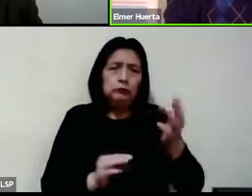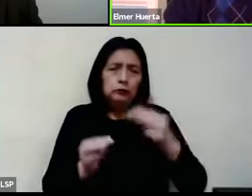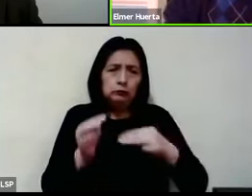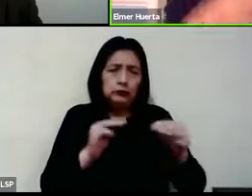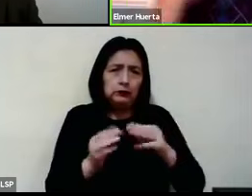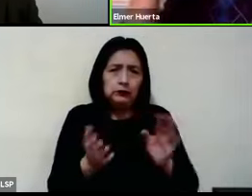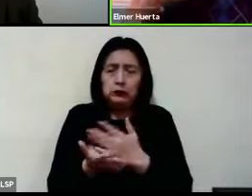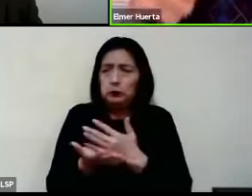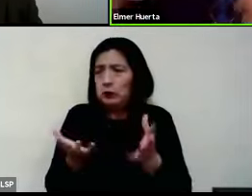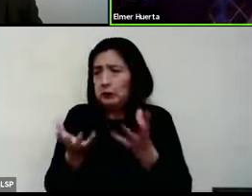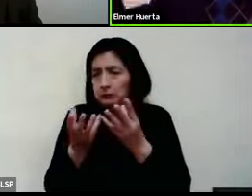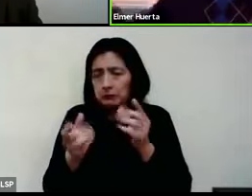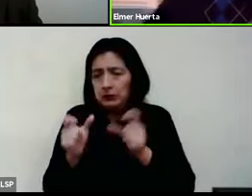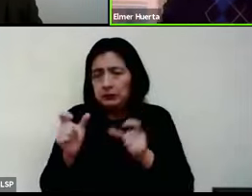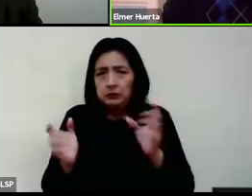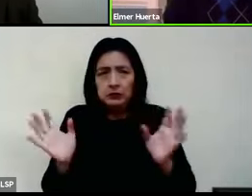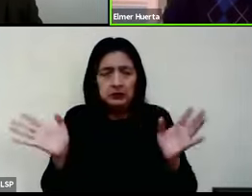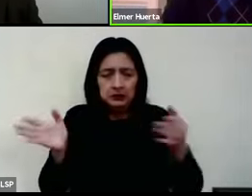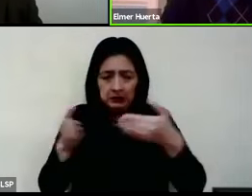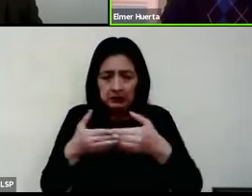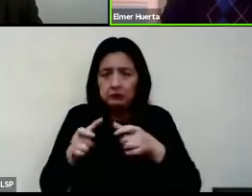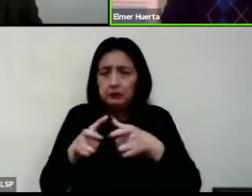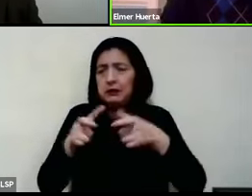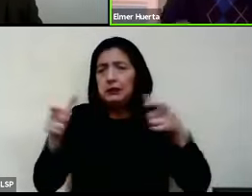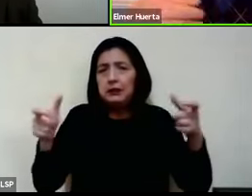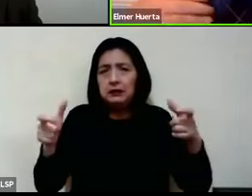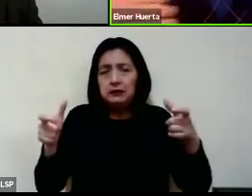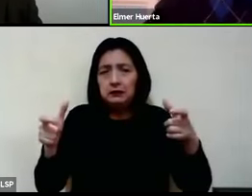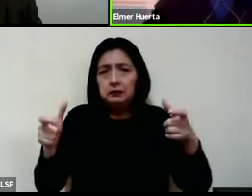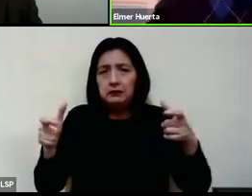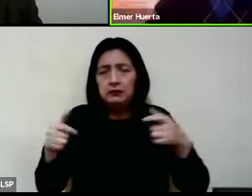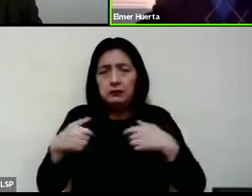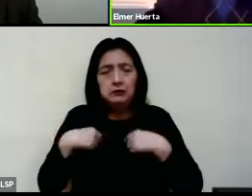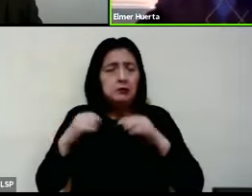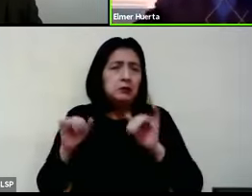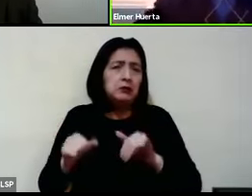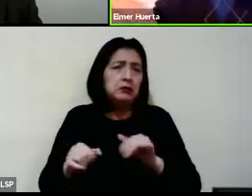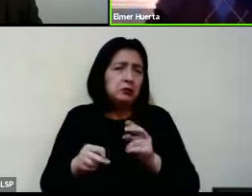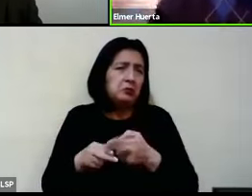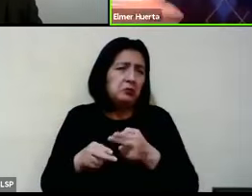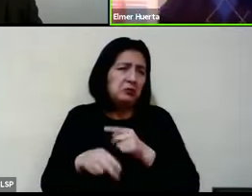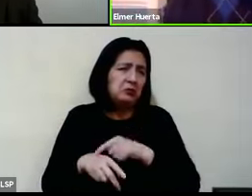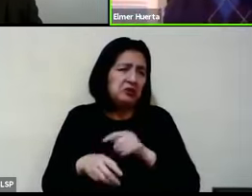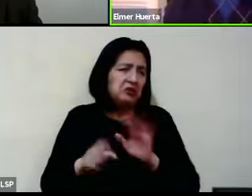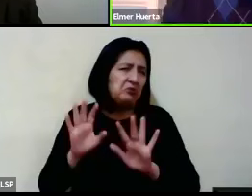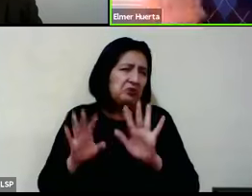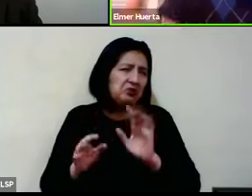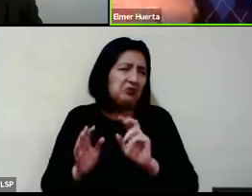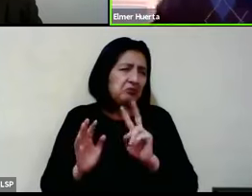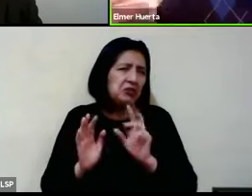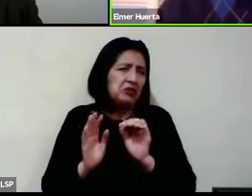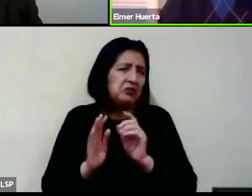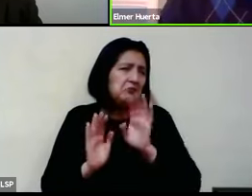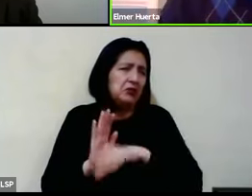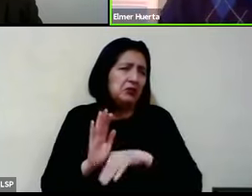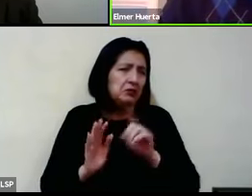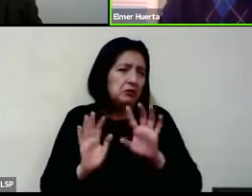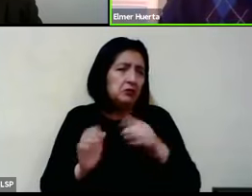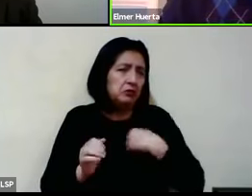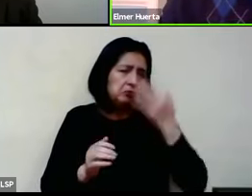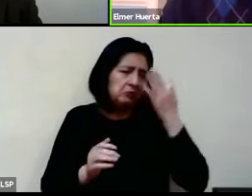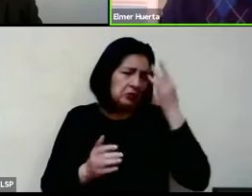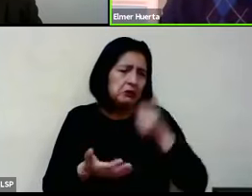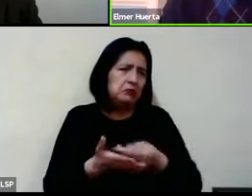no hay gente, cerrado pero amplio, me voy a quedar poco tiempo, 15, 20 minutos, menos de 15, sé lo que voy a